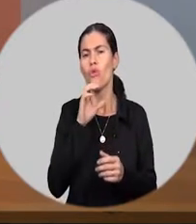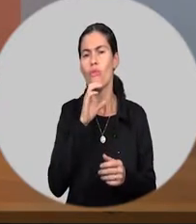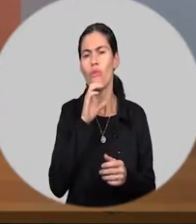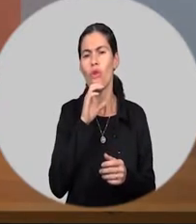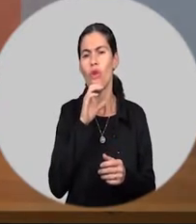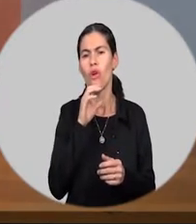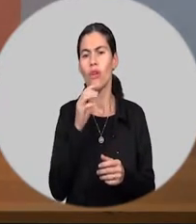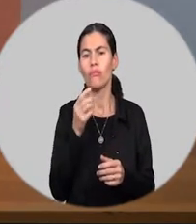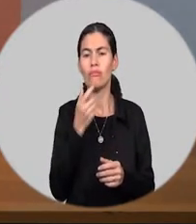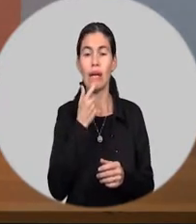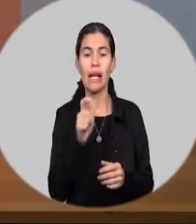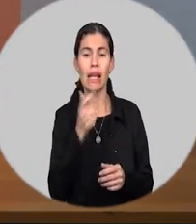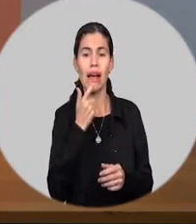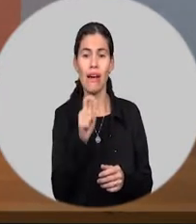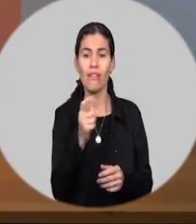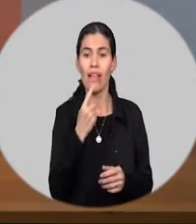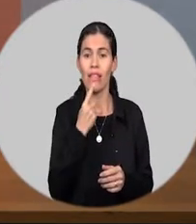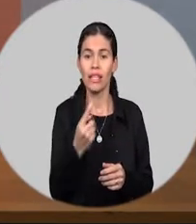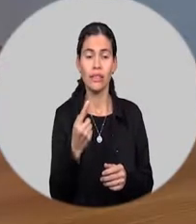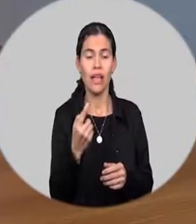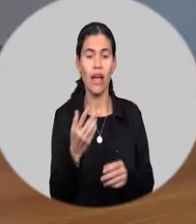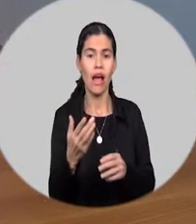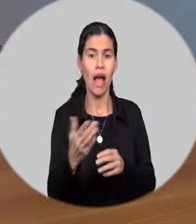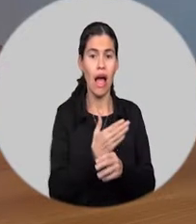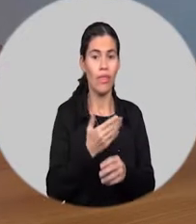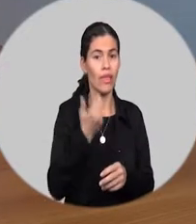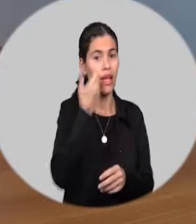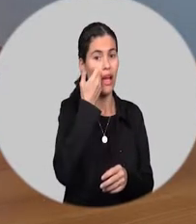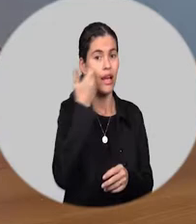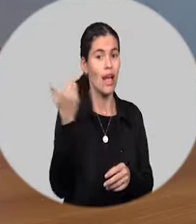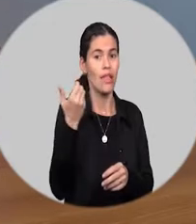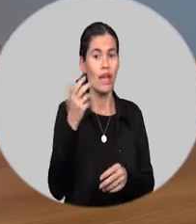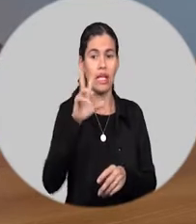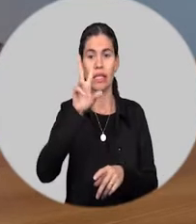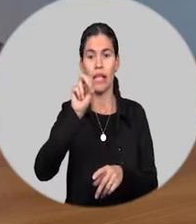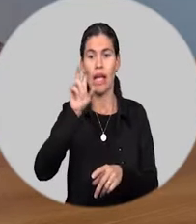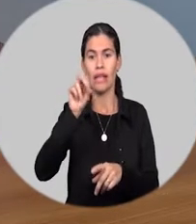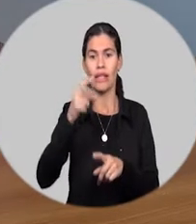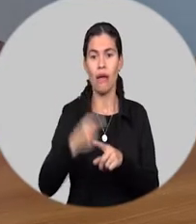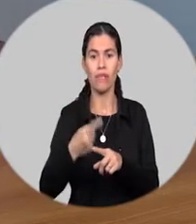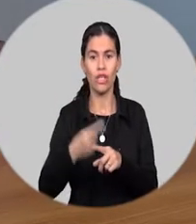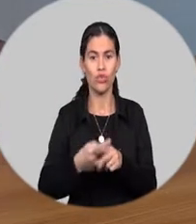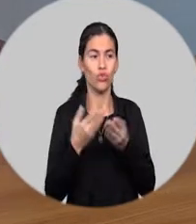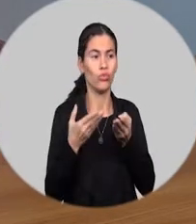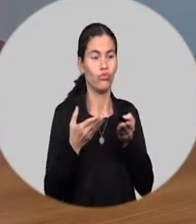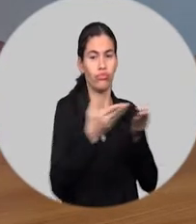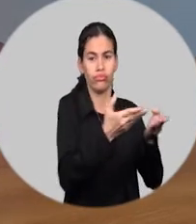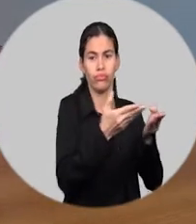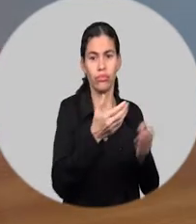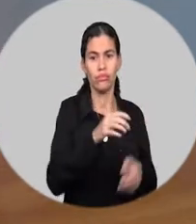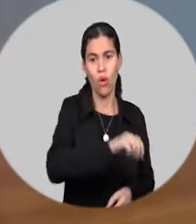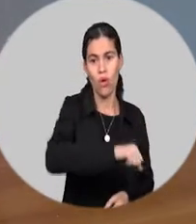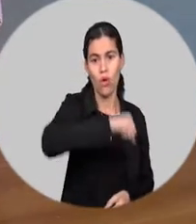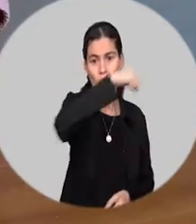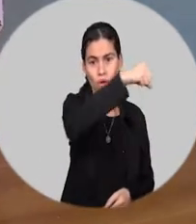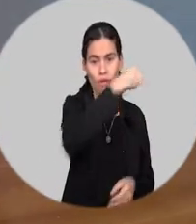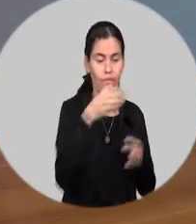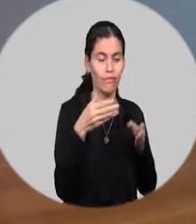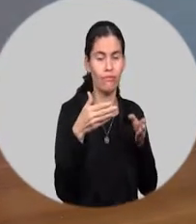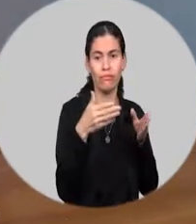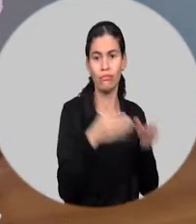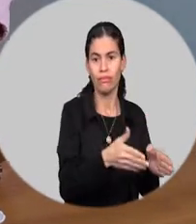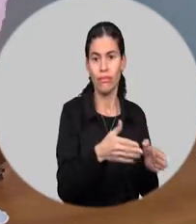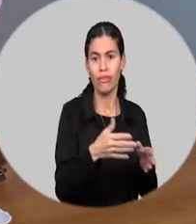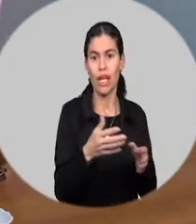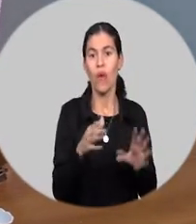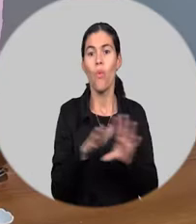¿Qué significa frizar en los términos de la pastelería? Llevar por lo menos media hora al freezer para que la